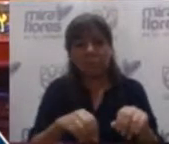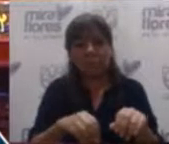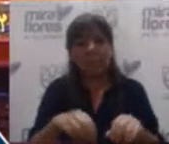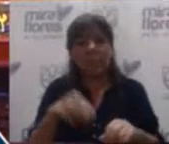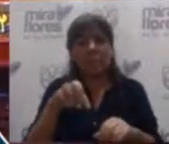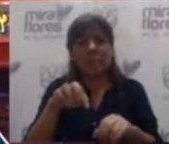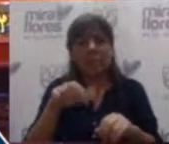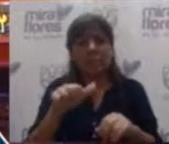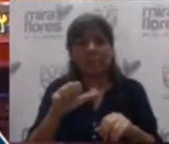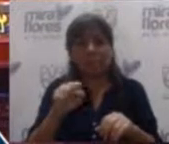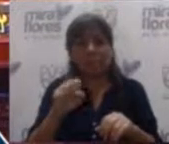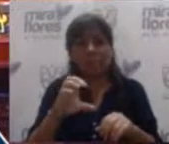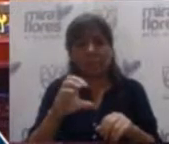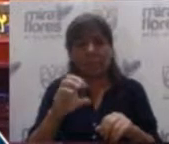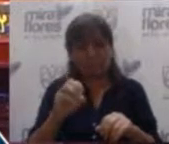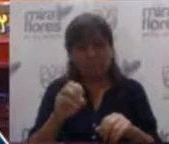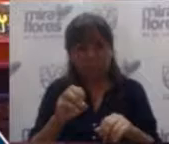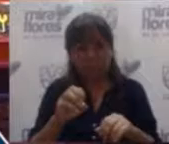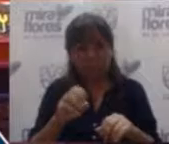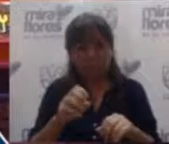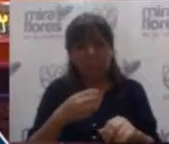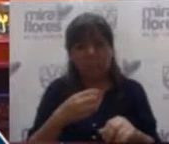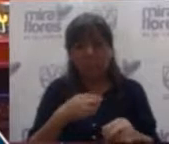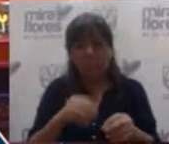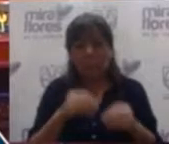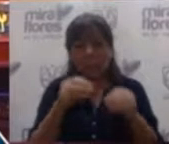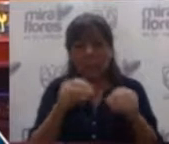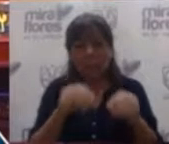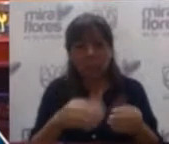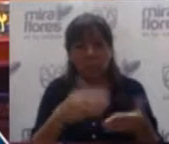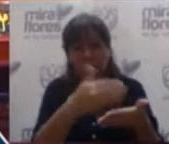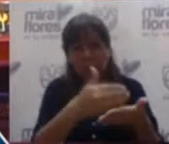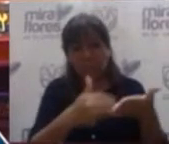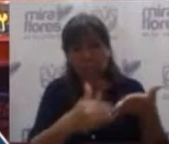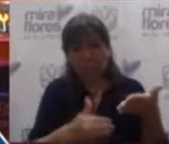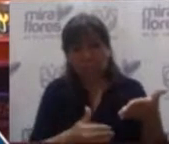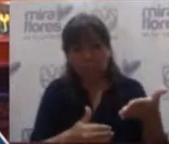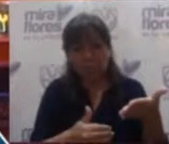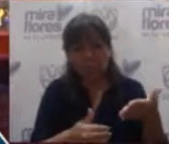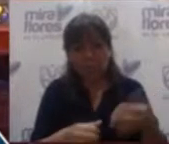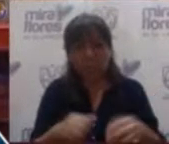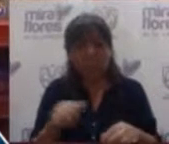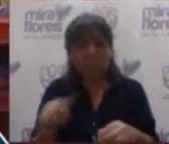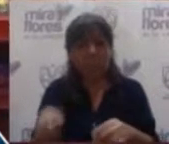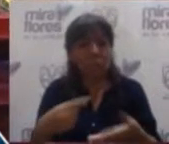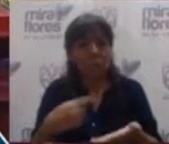Pasco, de conformidad con las consideraciones expuestas en el presente acuerdo. ¿Al debate?